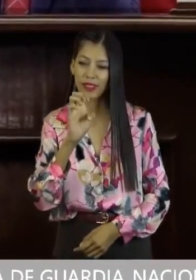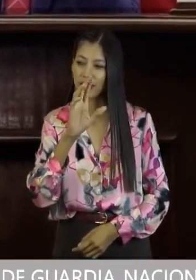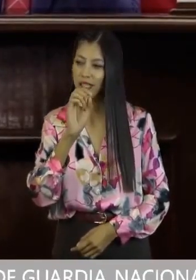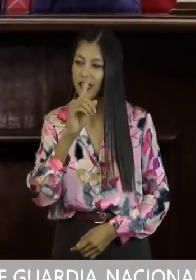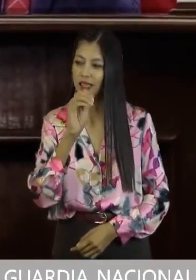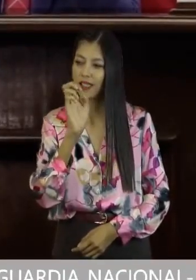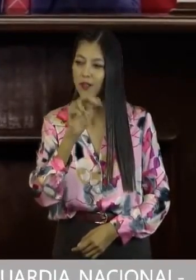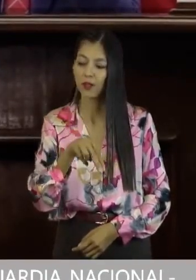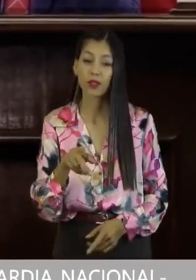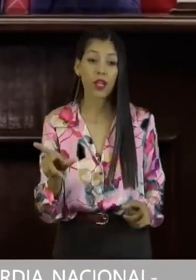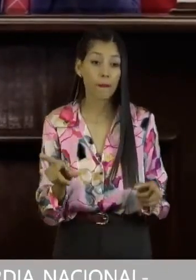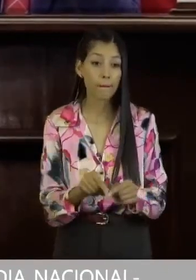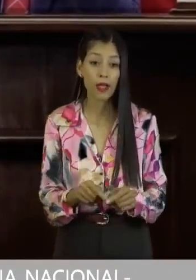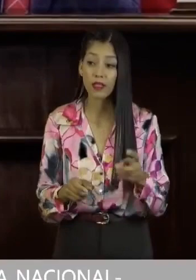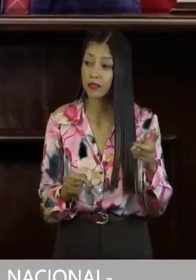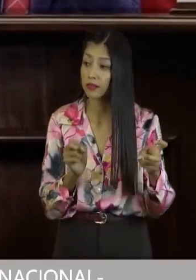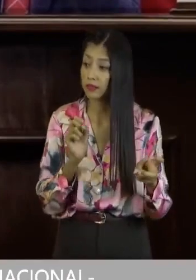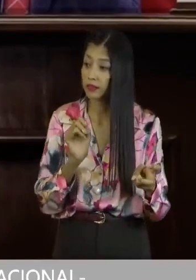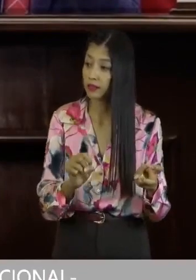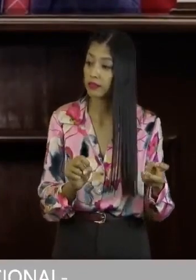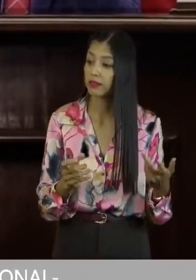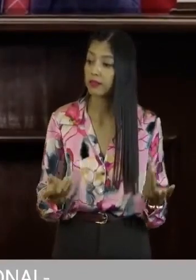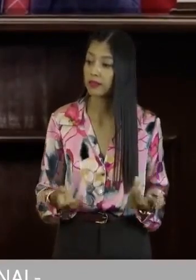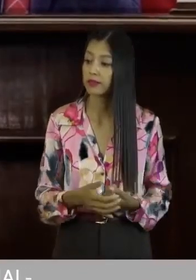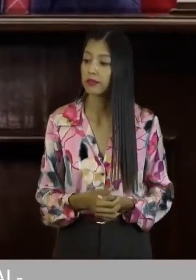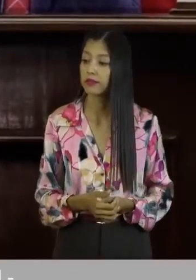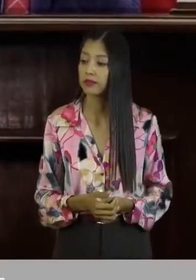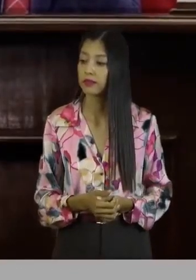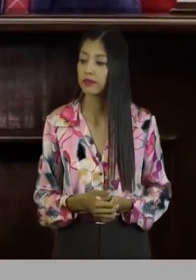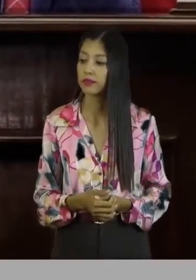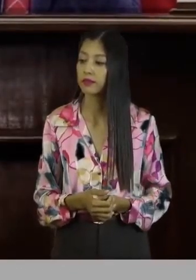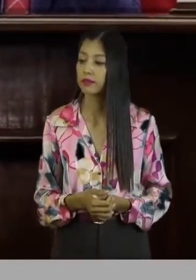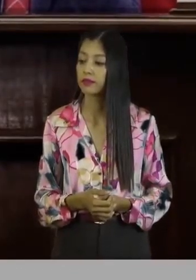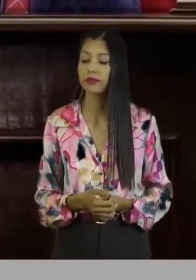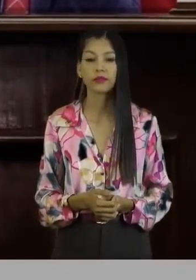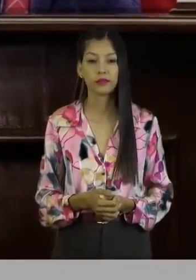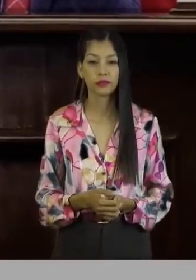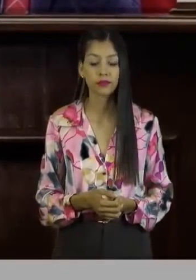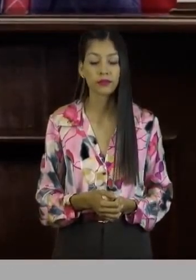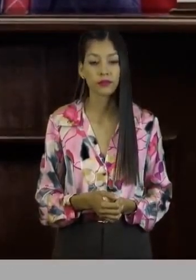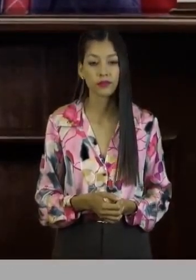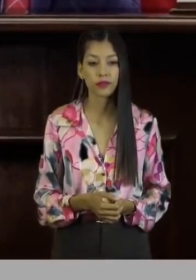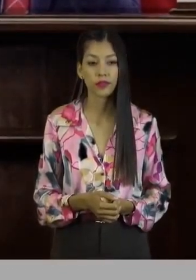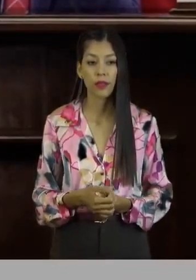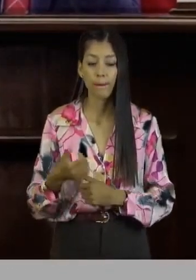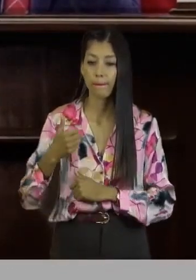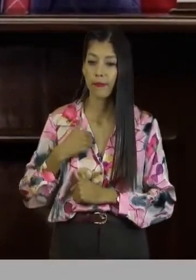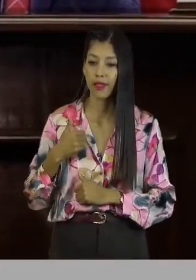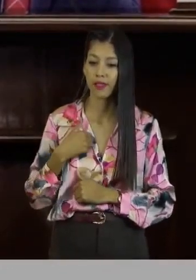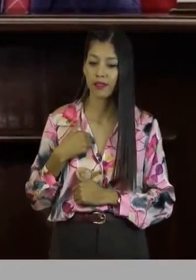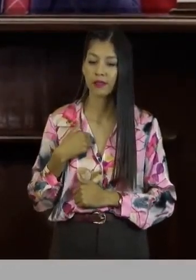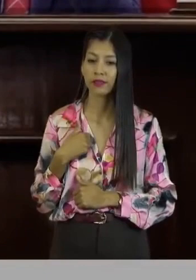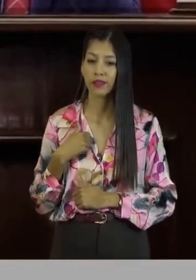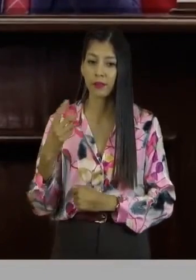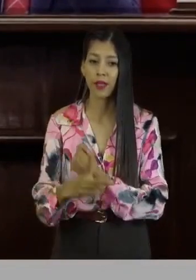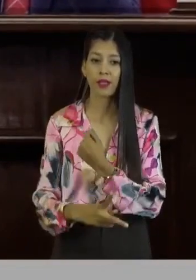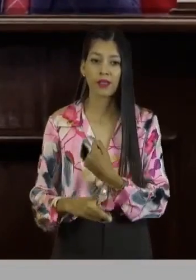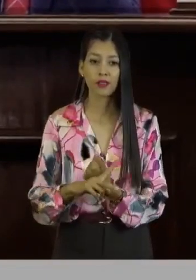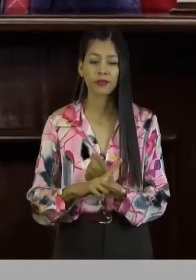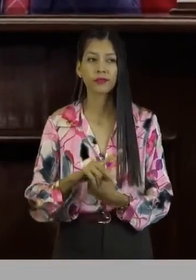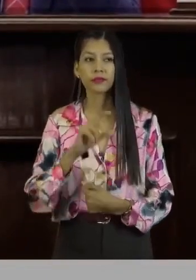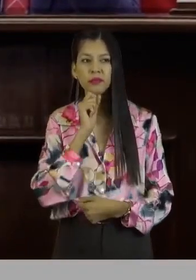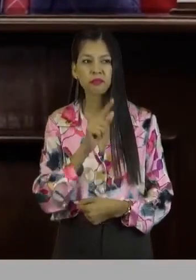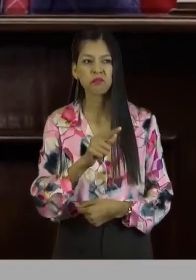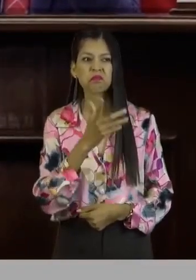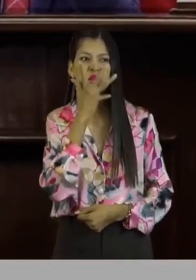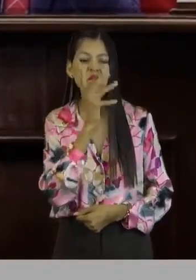no nada más ahí sí, se militarizó al país, sino en el colmo de la